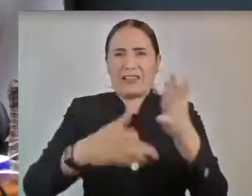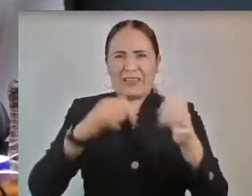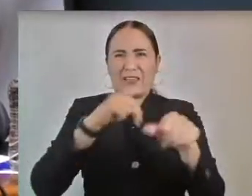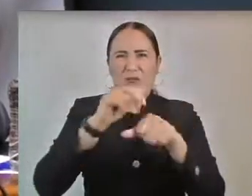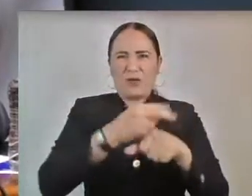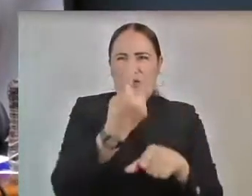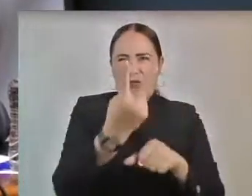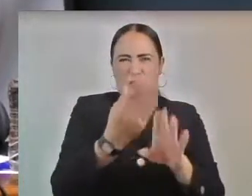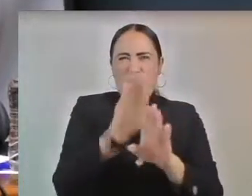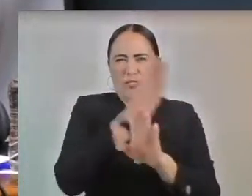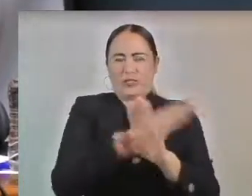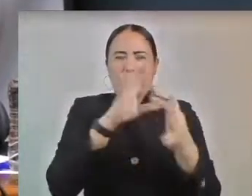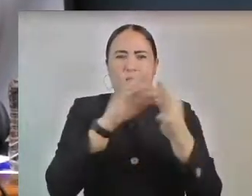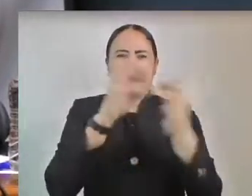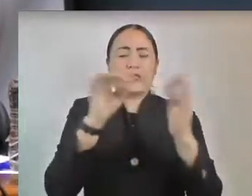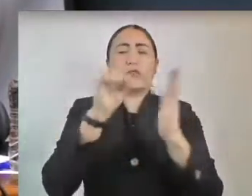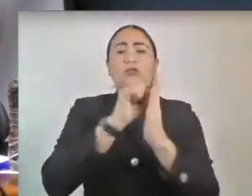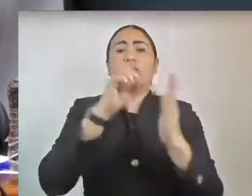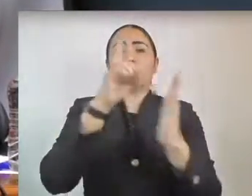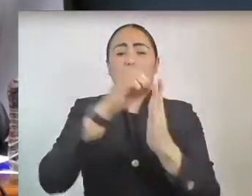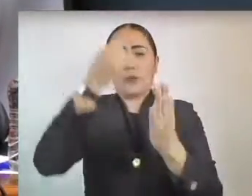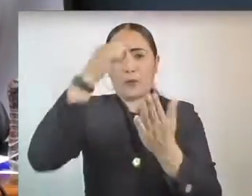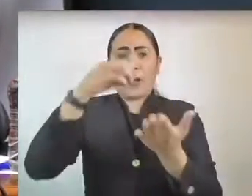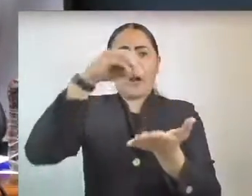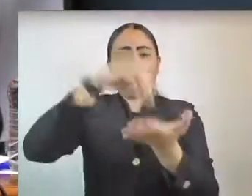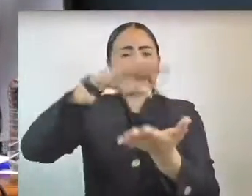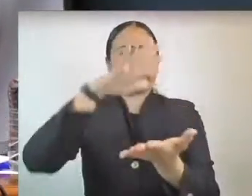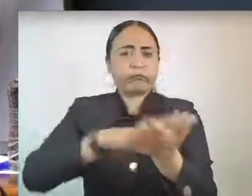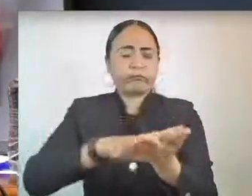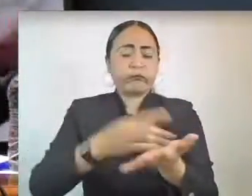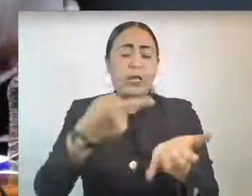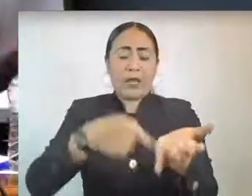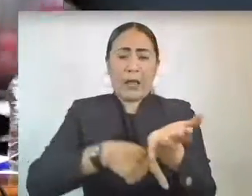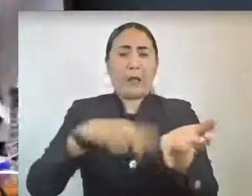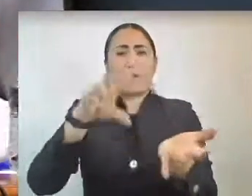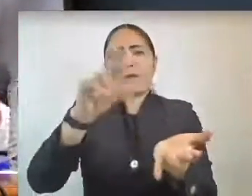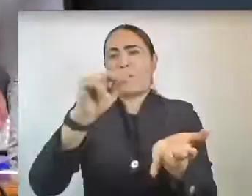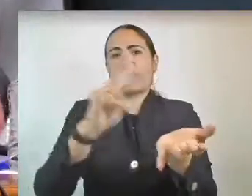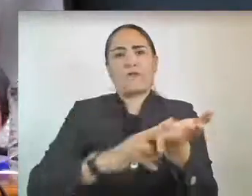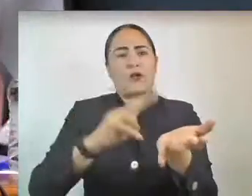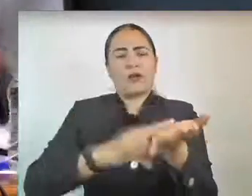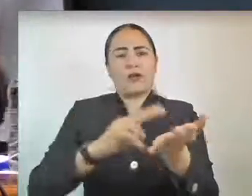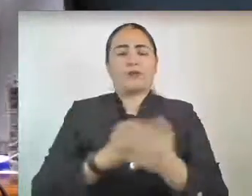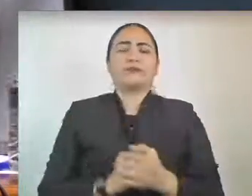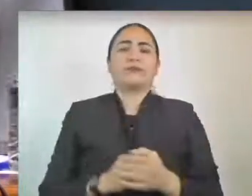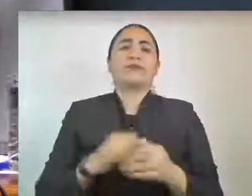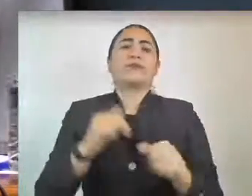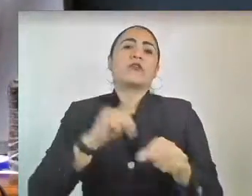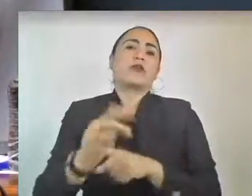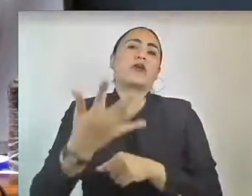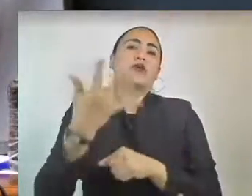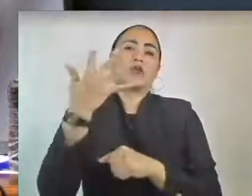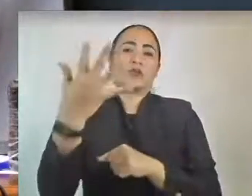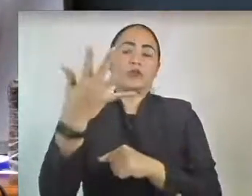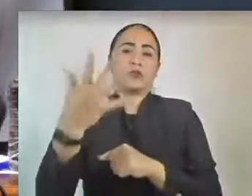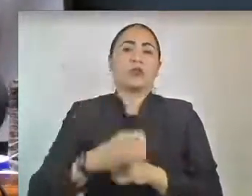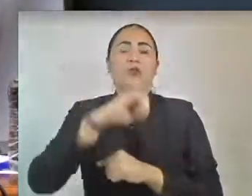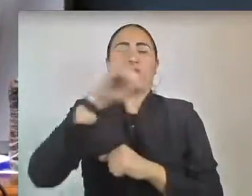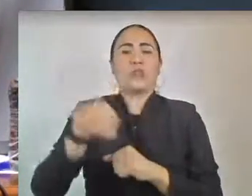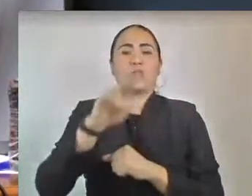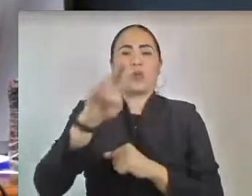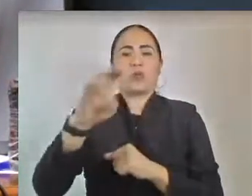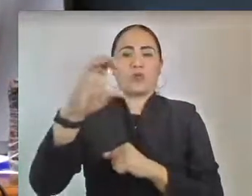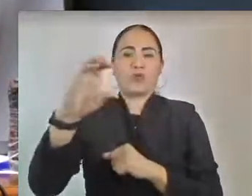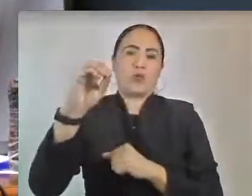anterior, la solicitud de registro se tendrá por no presentada. 5. En caso de que la Junta de Coordinación